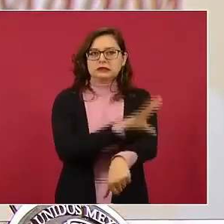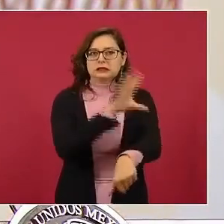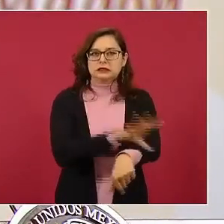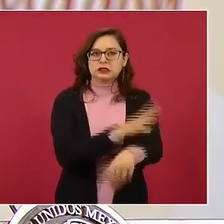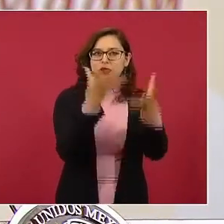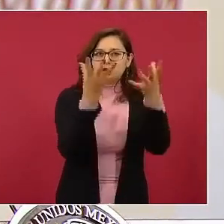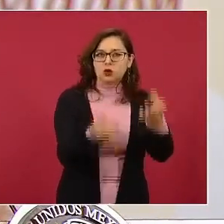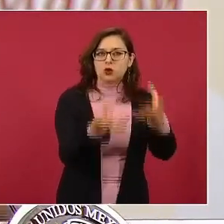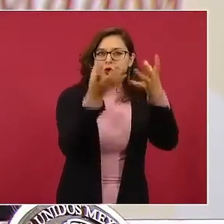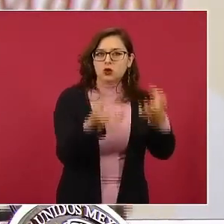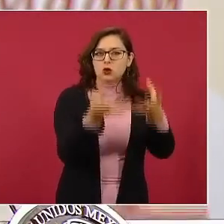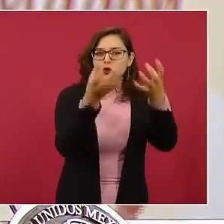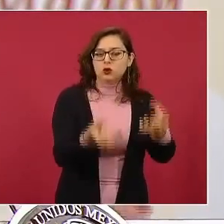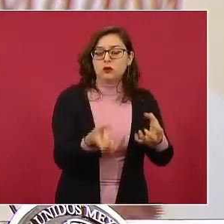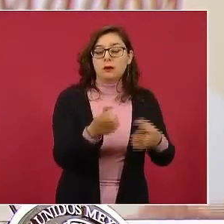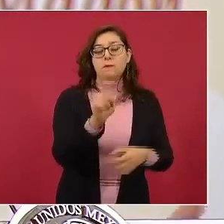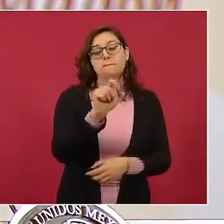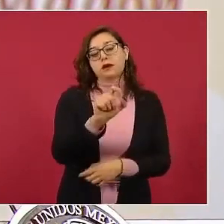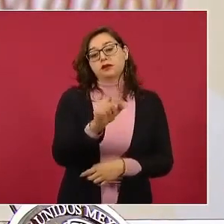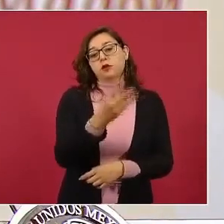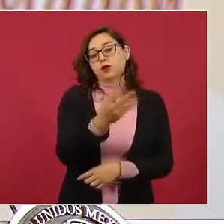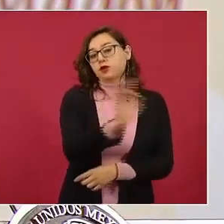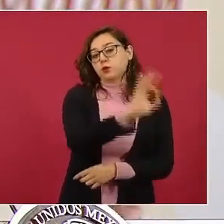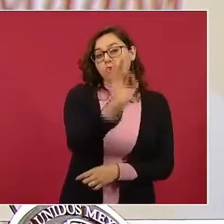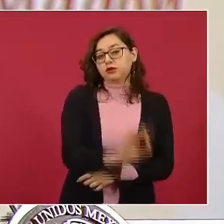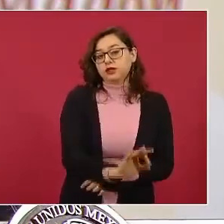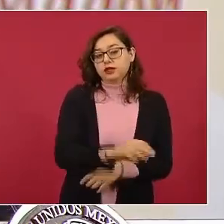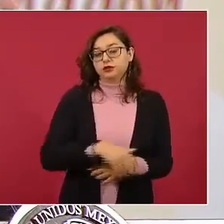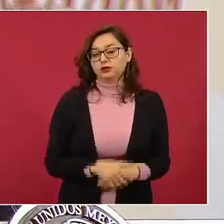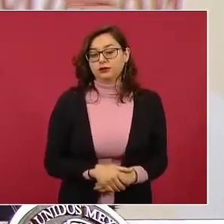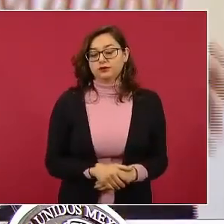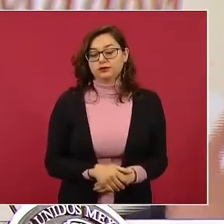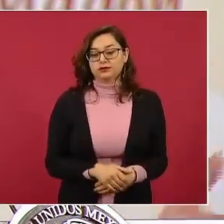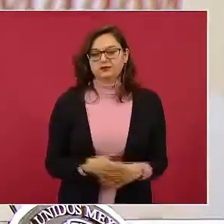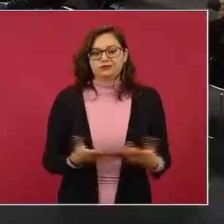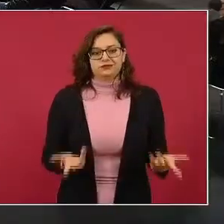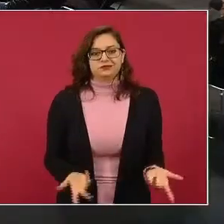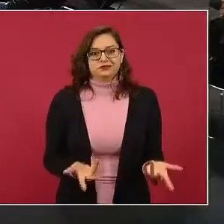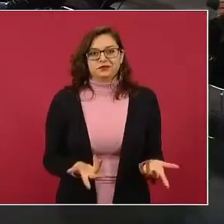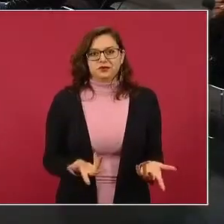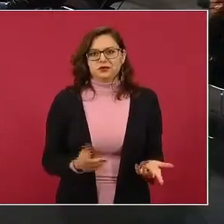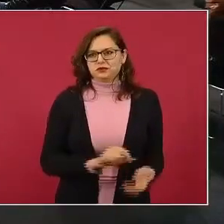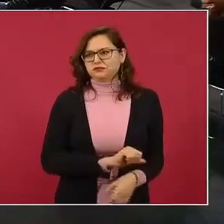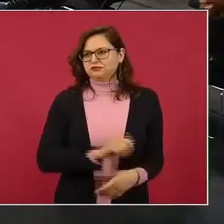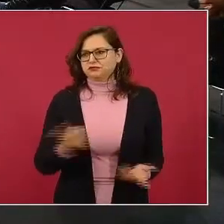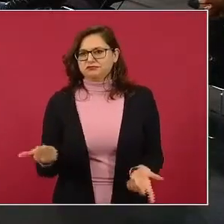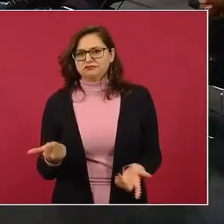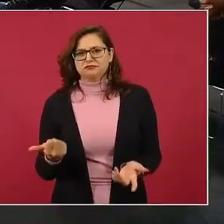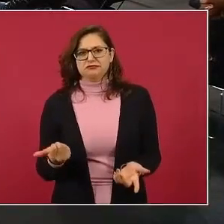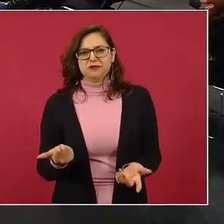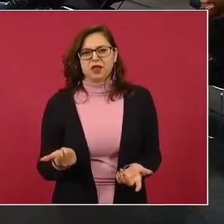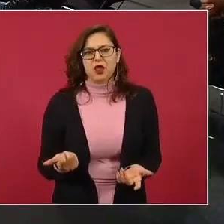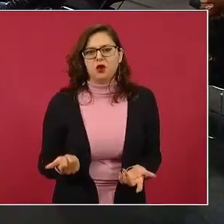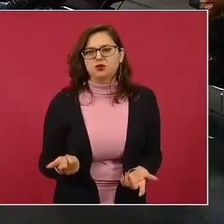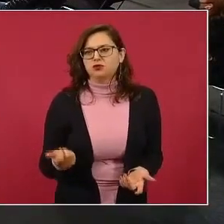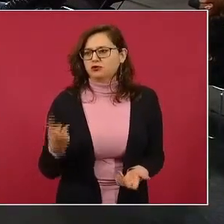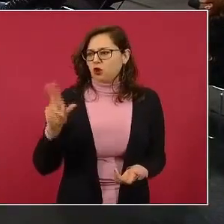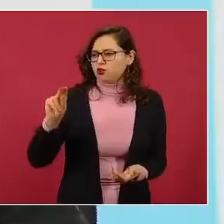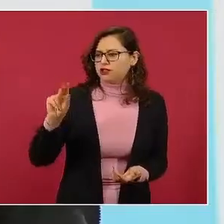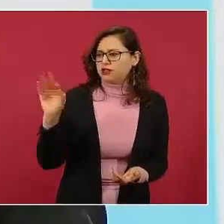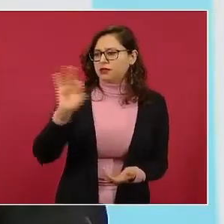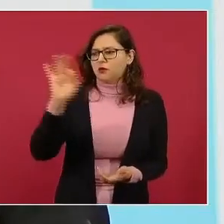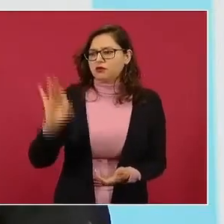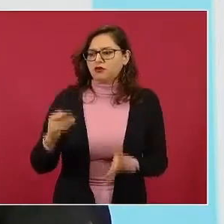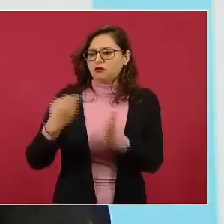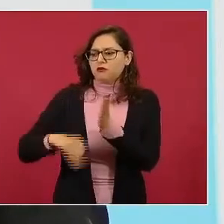eléctrica. ¿Quiénes se imaginan ustedes que cubre el resto del tiempo? Porque los OXXOs, ni